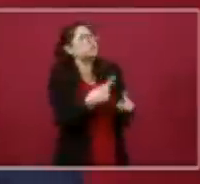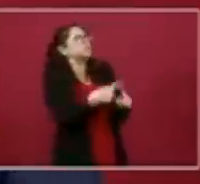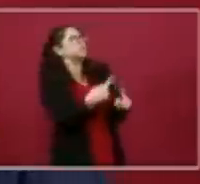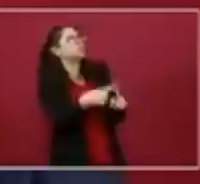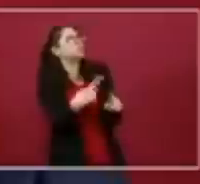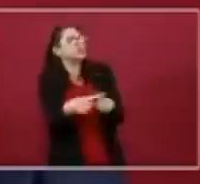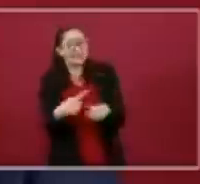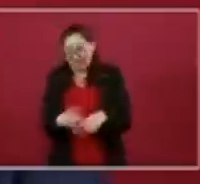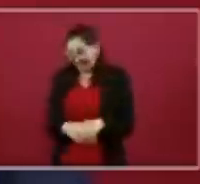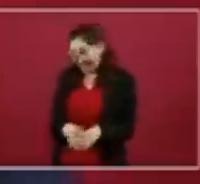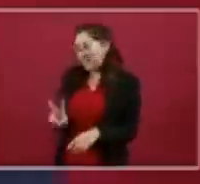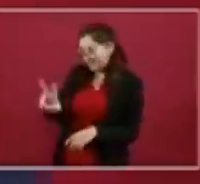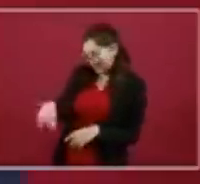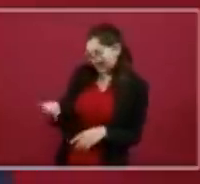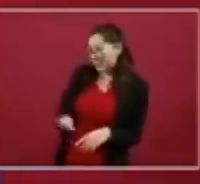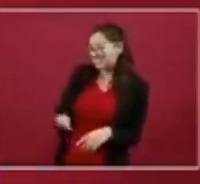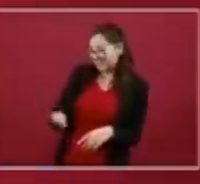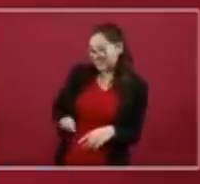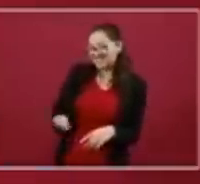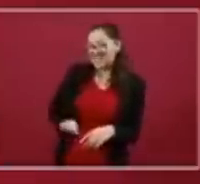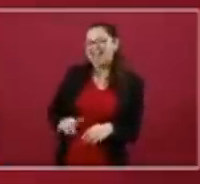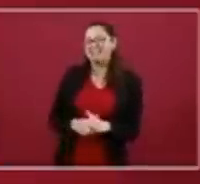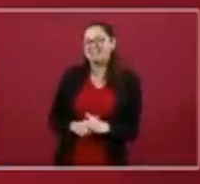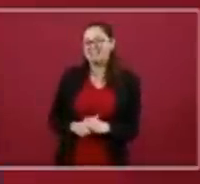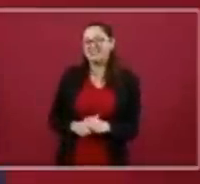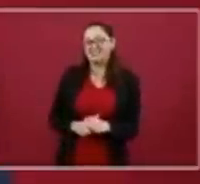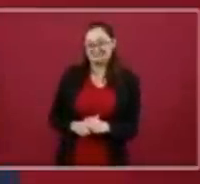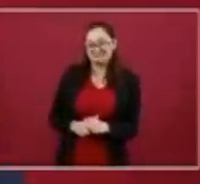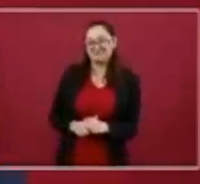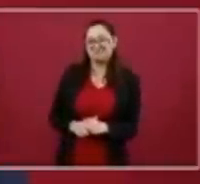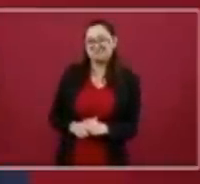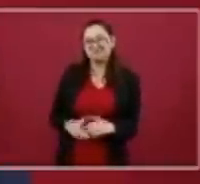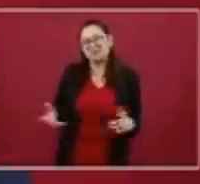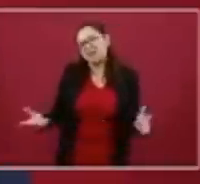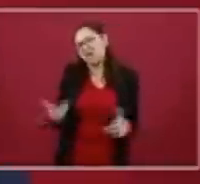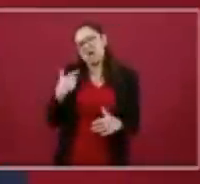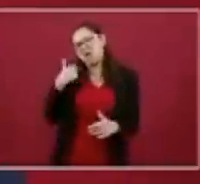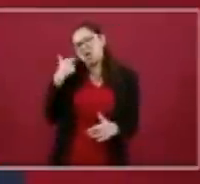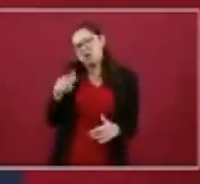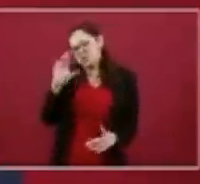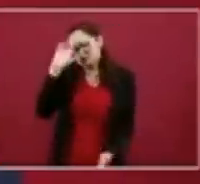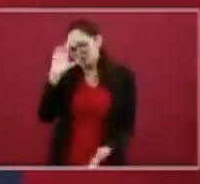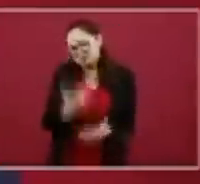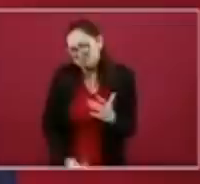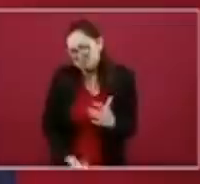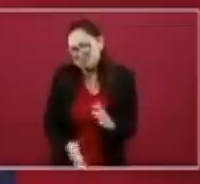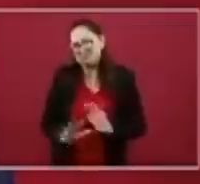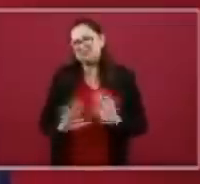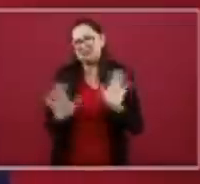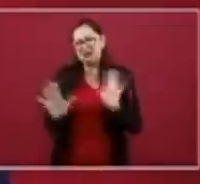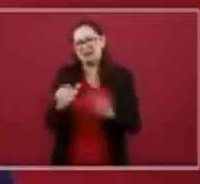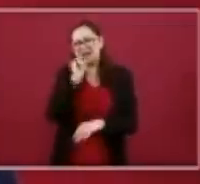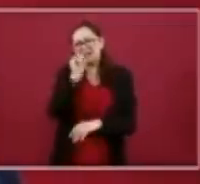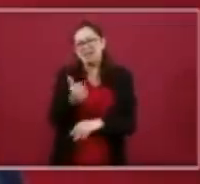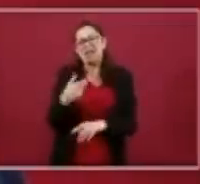Está interesante, ¿verdad? Digo, no quiero faltarles el respeto para nada,